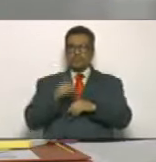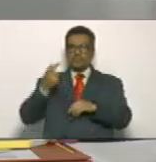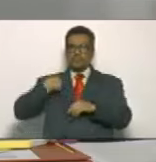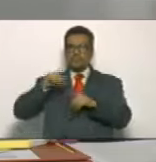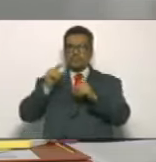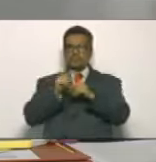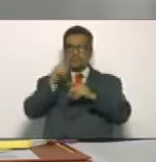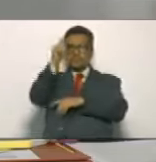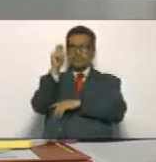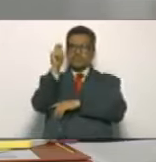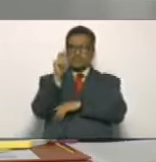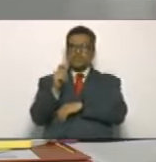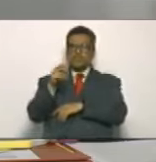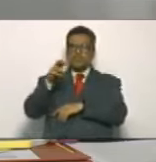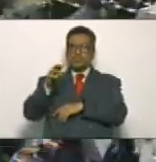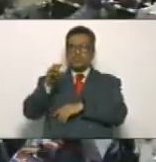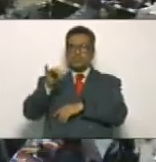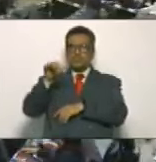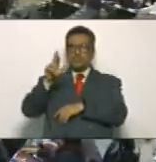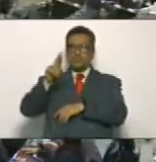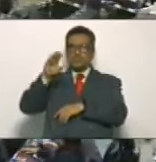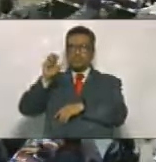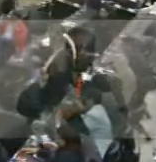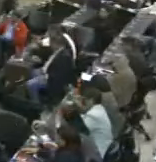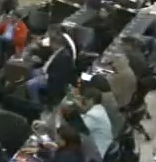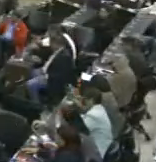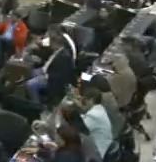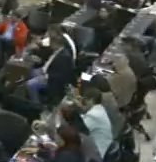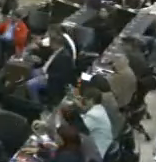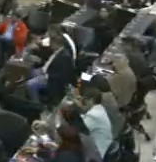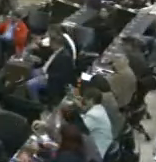la palabra la diputada Yurami Quintero.